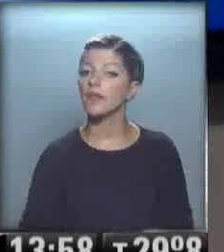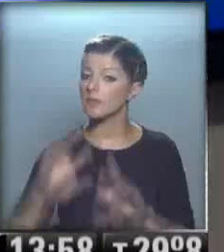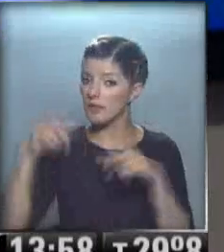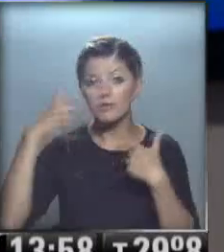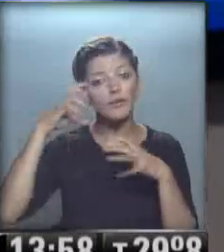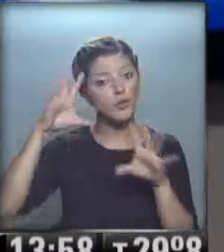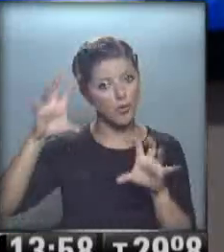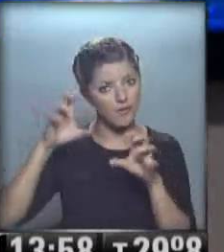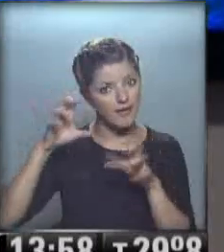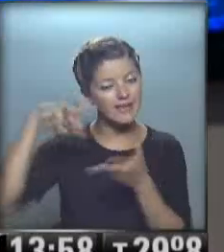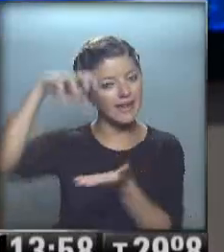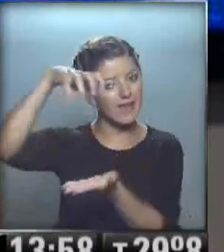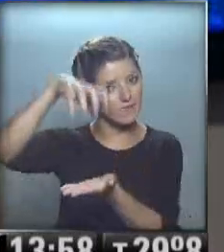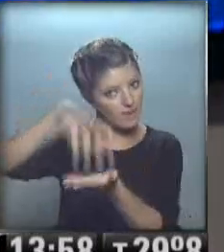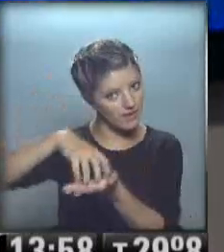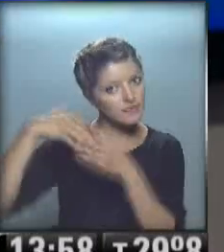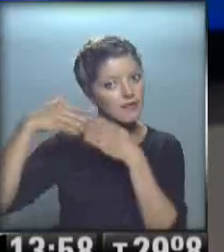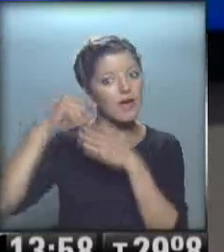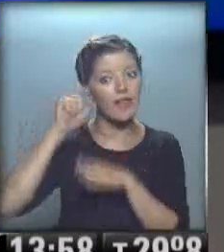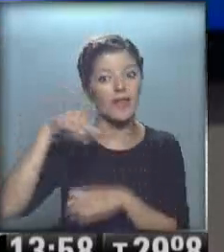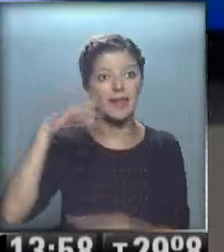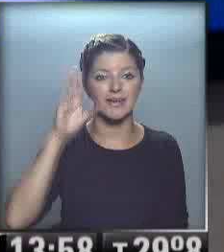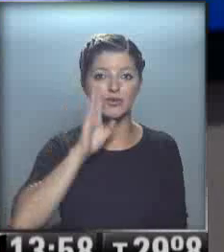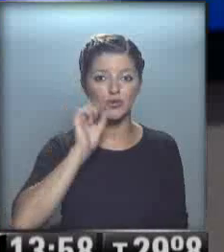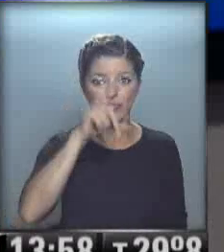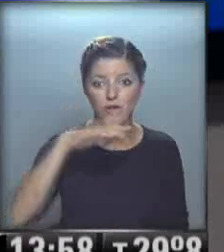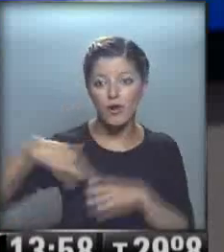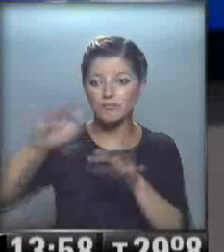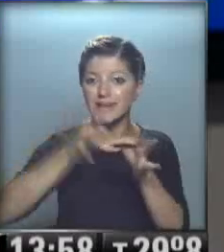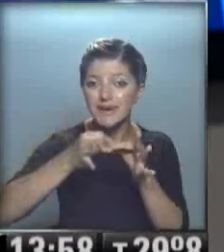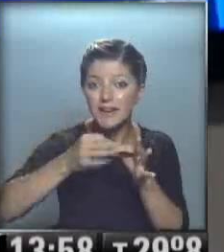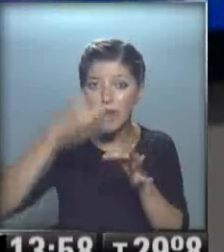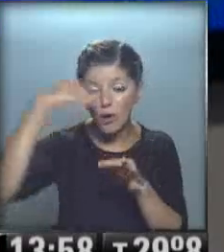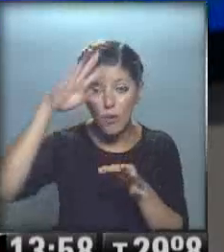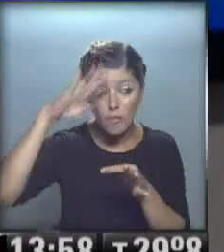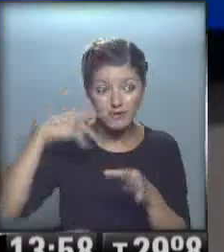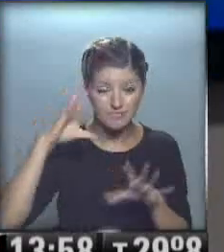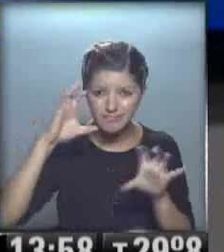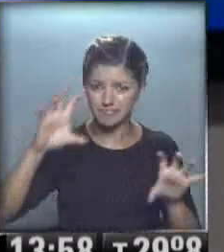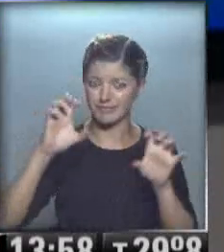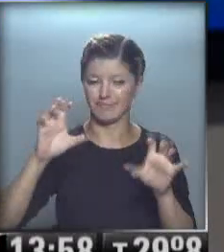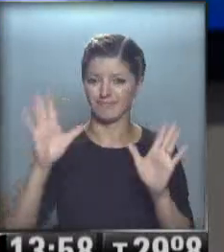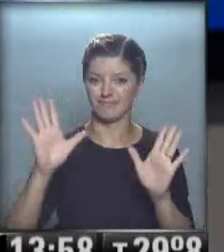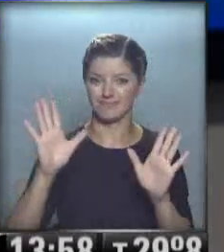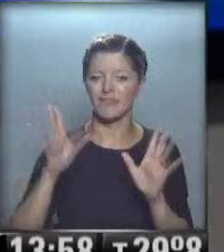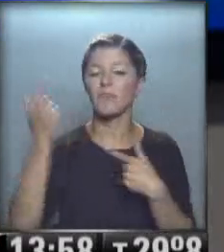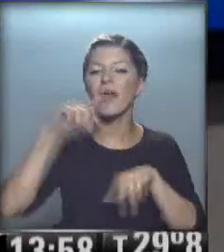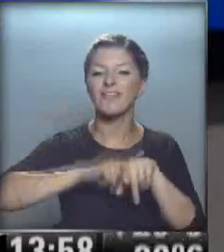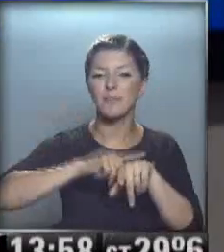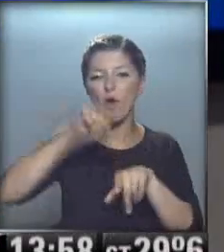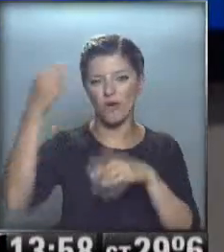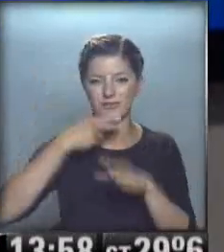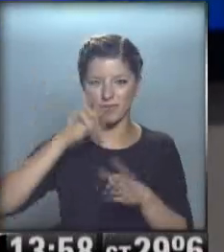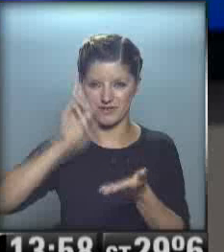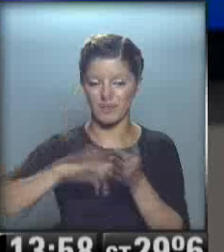¿no?, que la base naval de Guantánamo que tiene Estados Unidos está en la isla de Cuba. Por si alguien no lo recuerda, está en la isla de Cuba. Tenemos tiempo para otro libro,